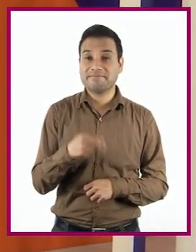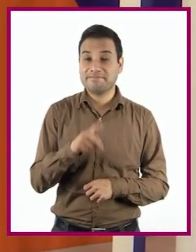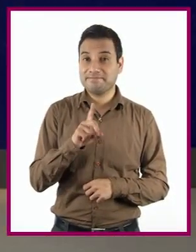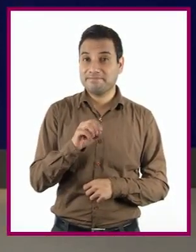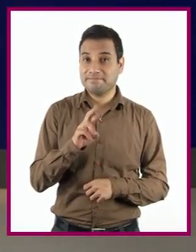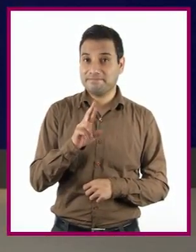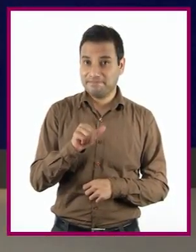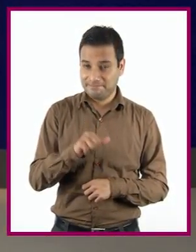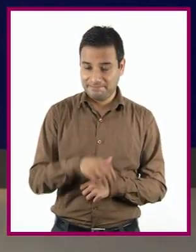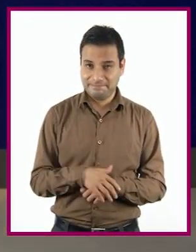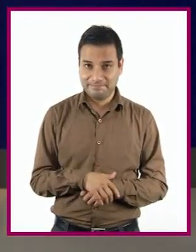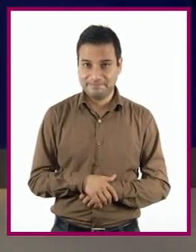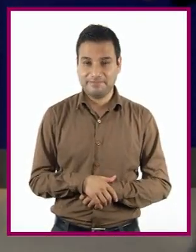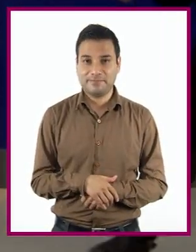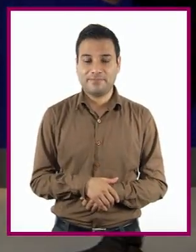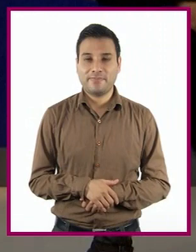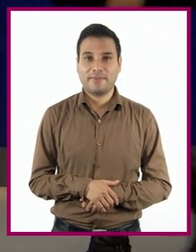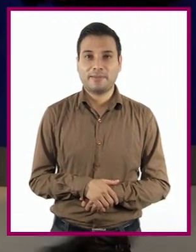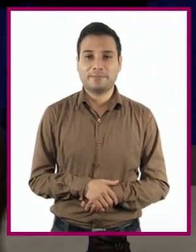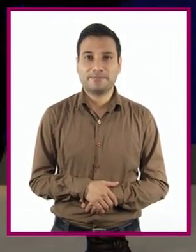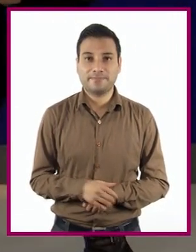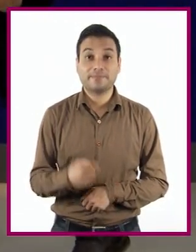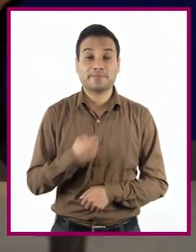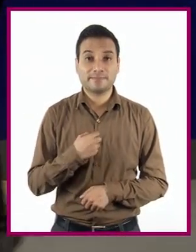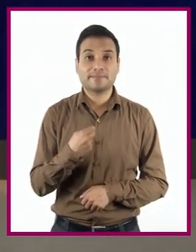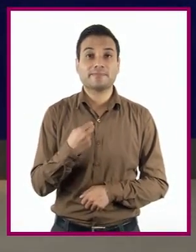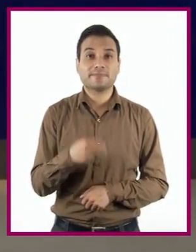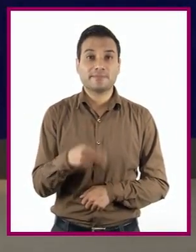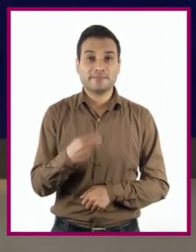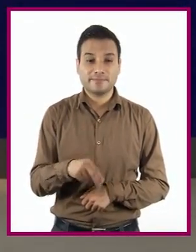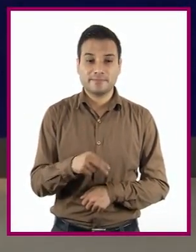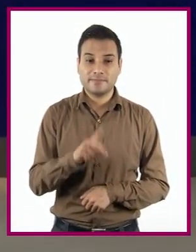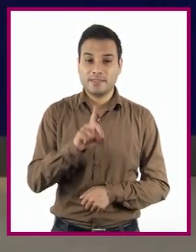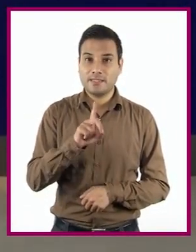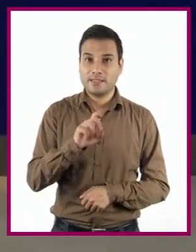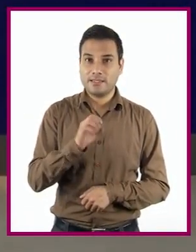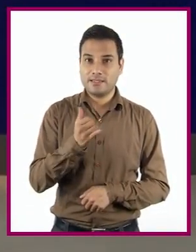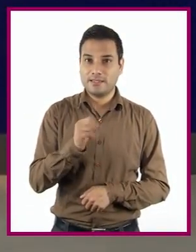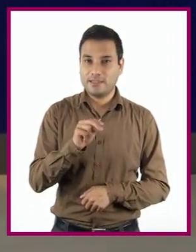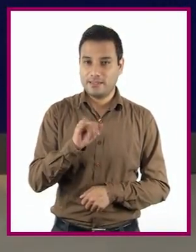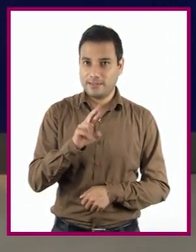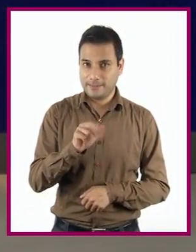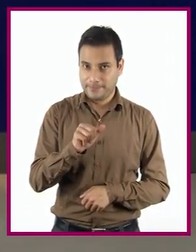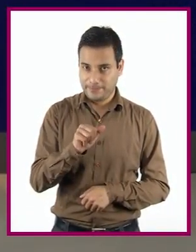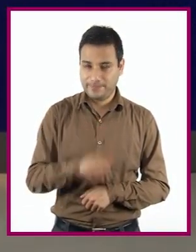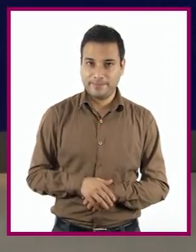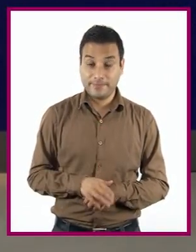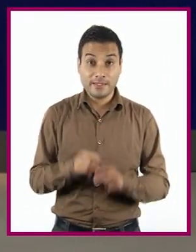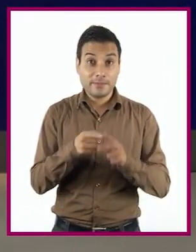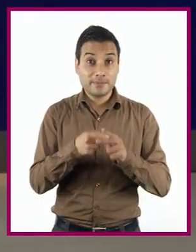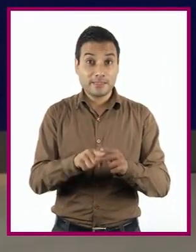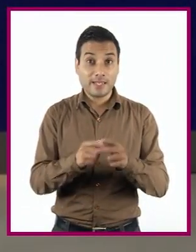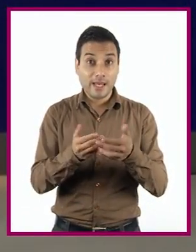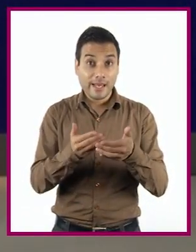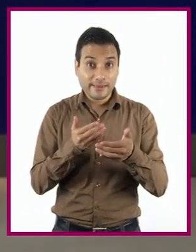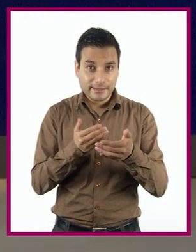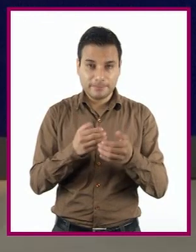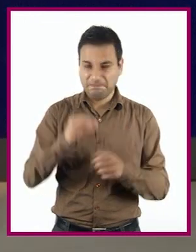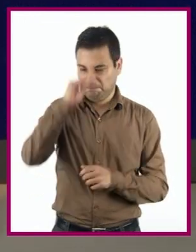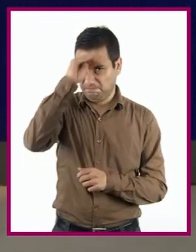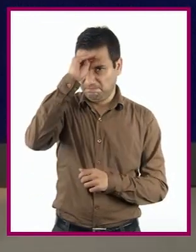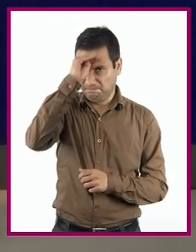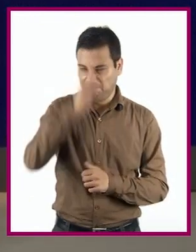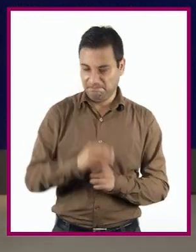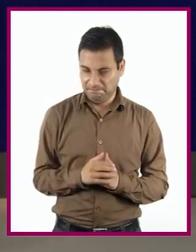López. Y mi nombre es Deyanira Cano Paulín. Antes de iniciar, los invitamos a reflexionar la